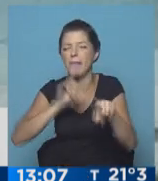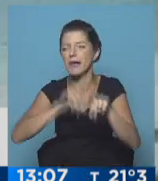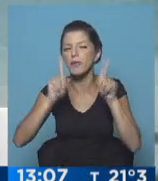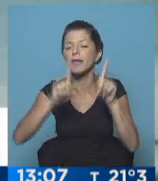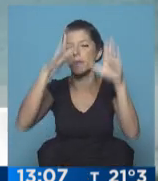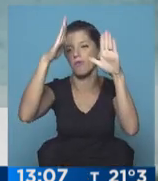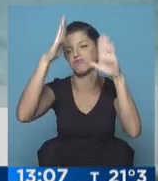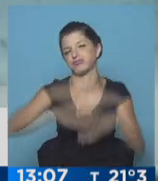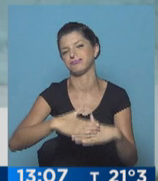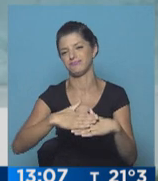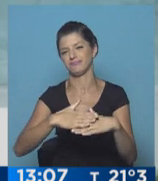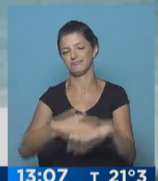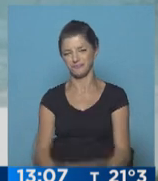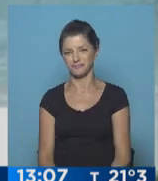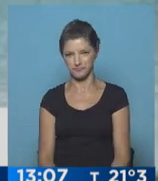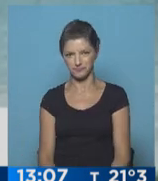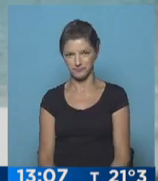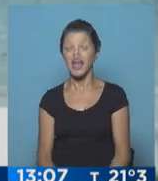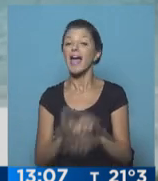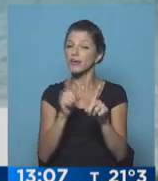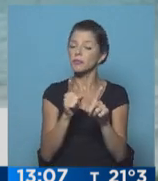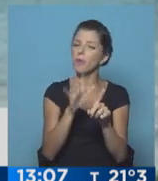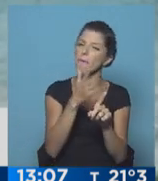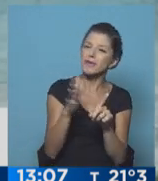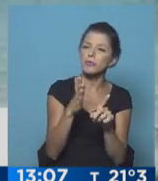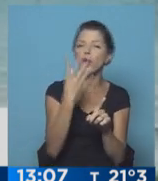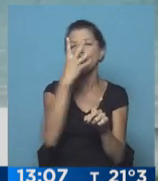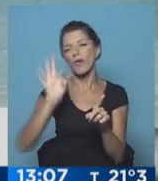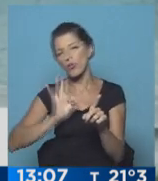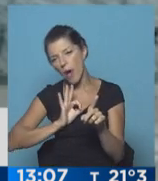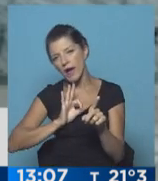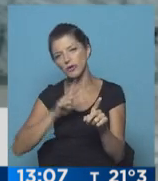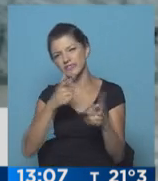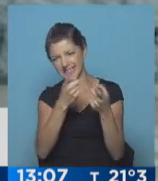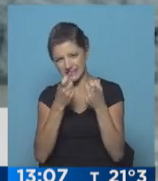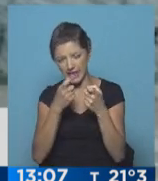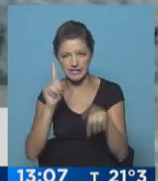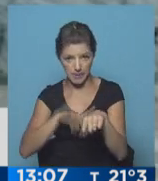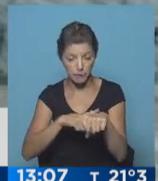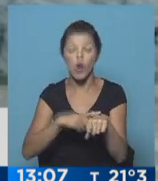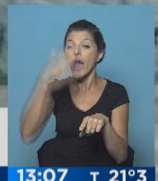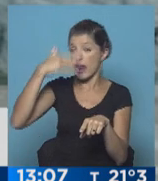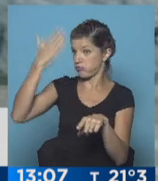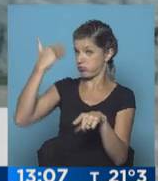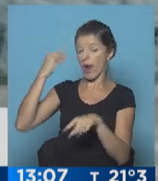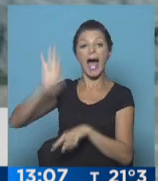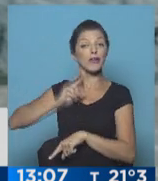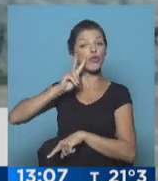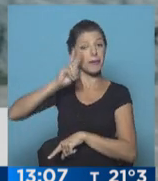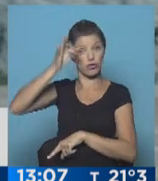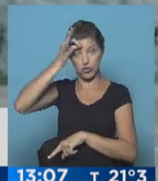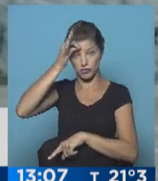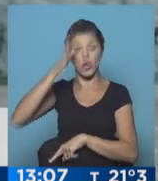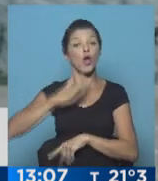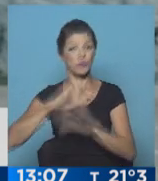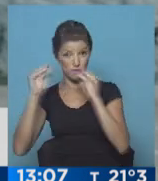produce un rompimiento como ese. Espectacular. Ocurre aproximadamente cada 4 años. La última vez ocurrió en el año 2012. Hay un equipo de Visión